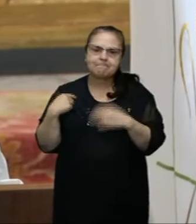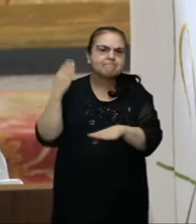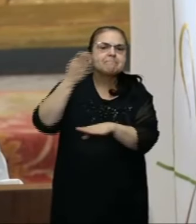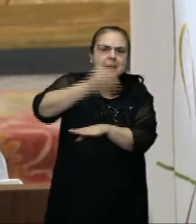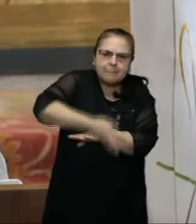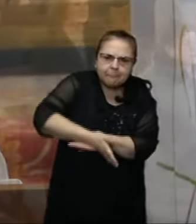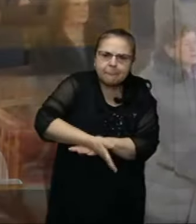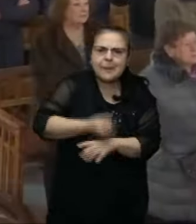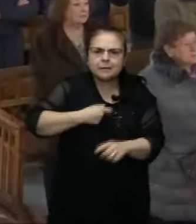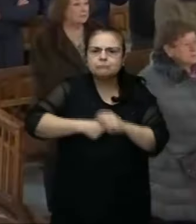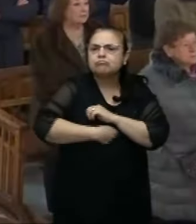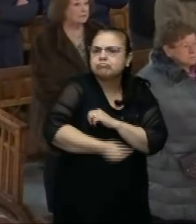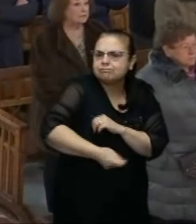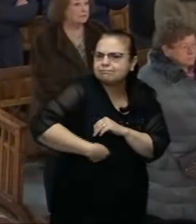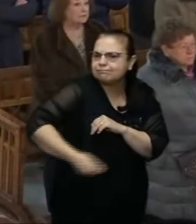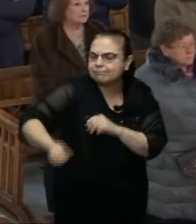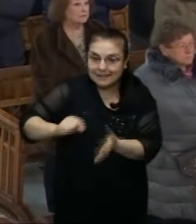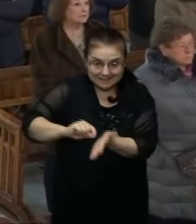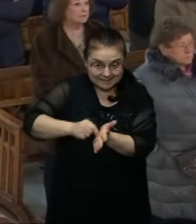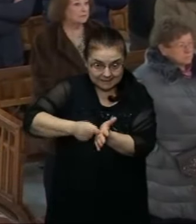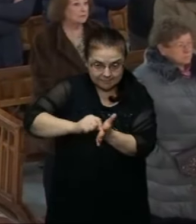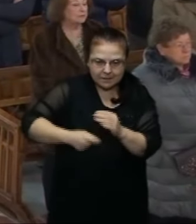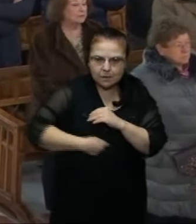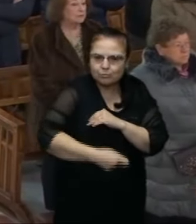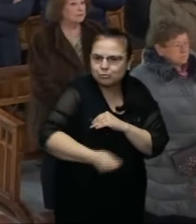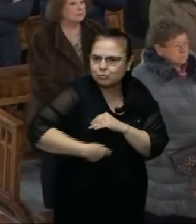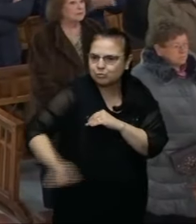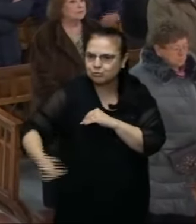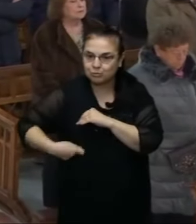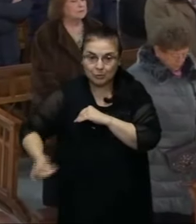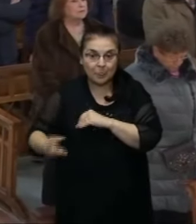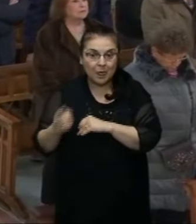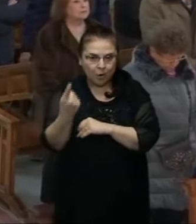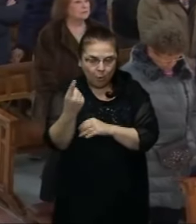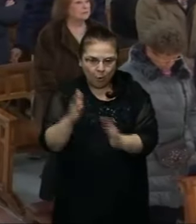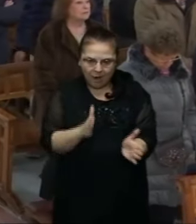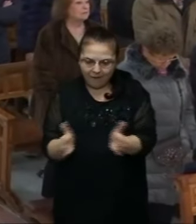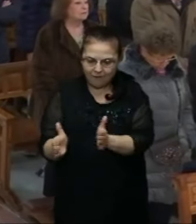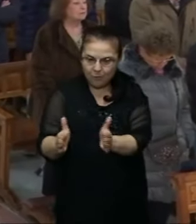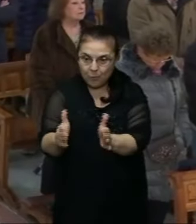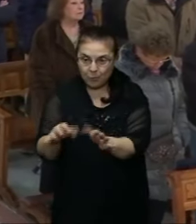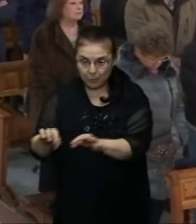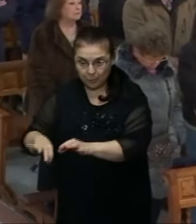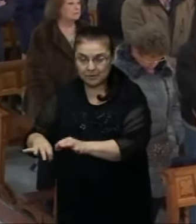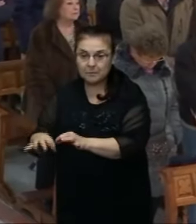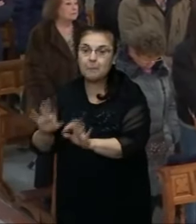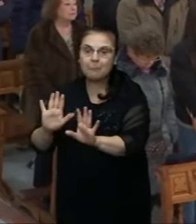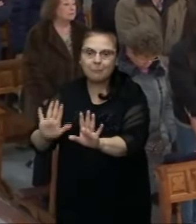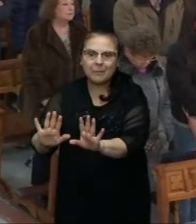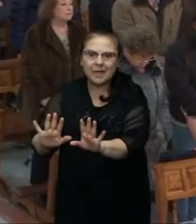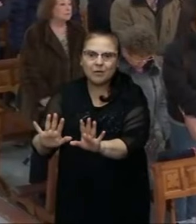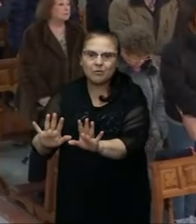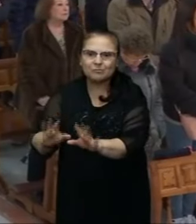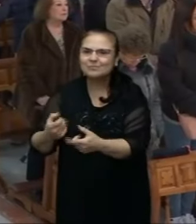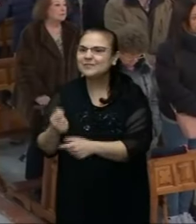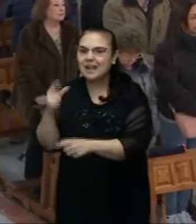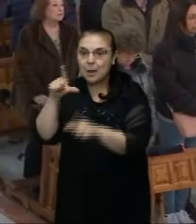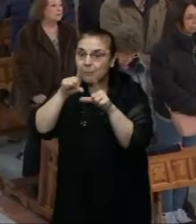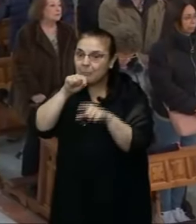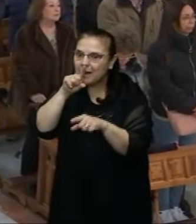sembrar. Al sembrar, algo cayó al borde del camino. Vinieron los pájaros y se lo